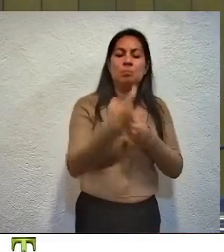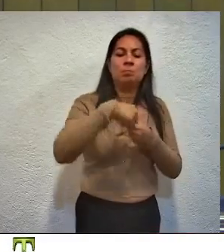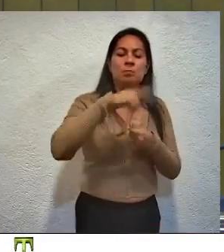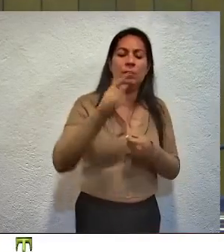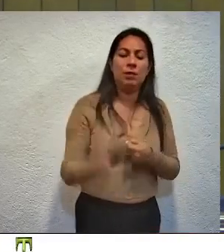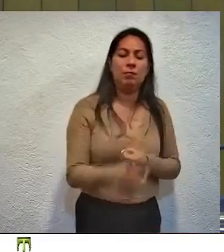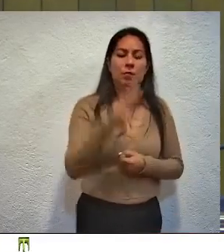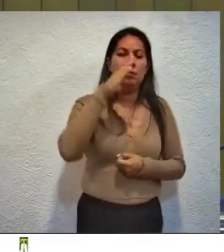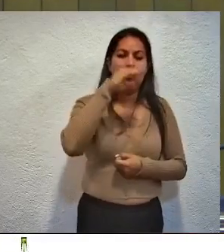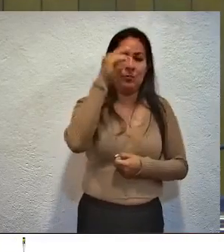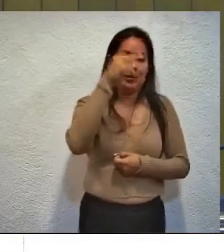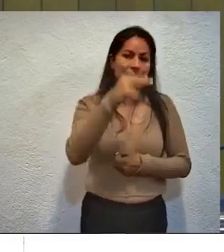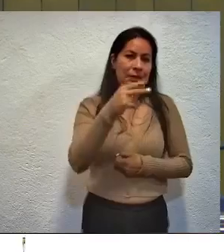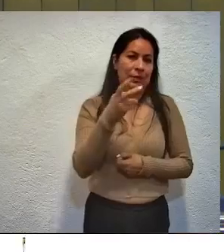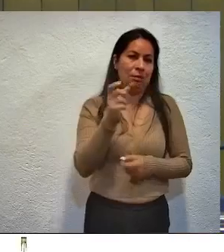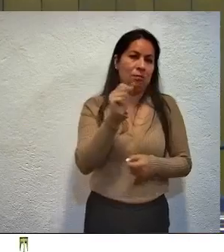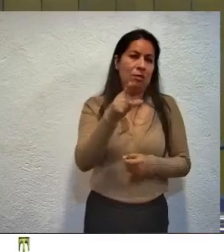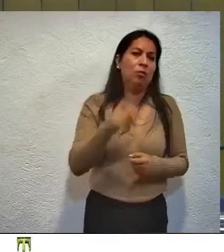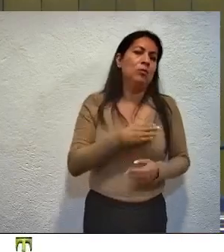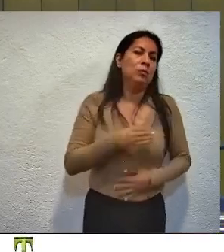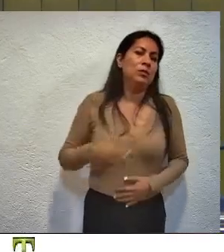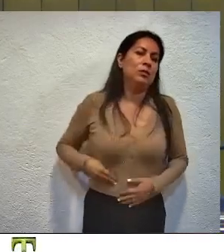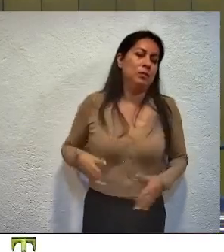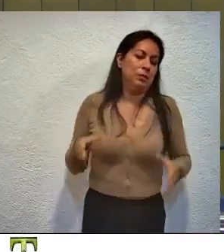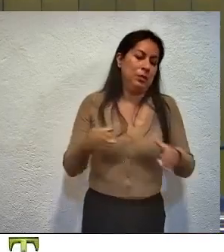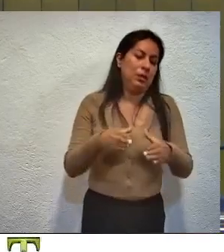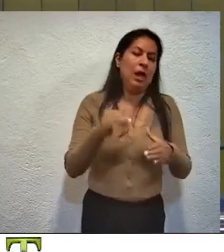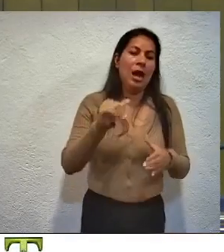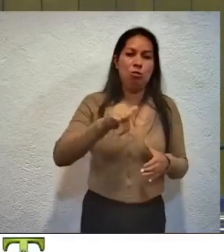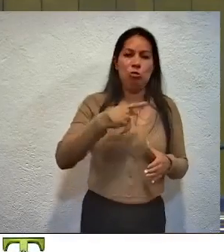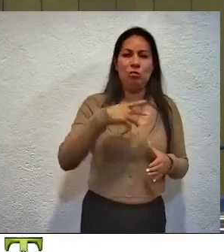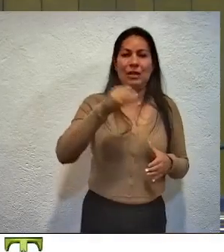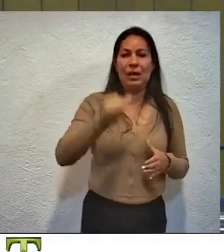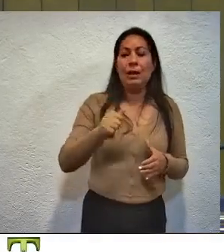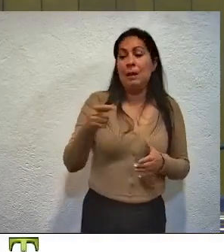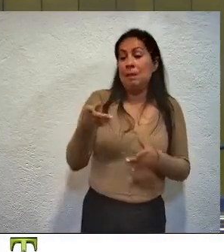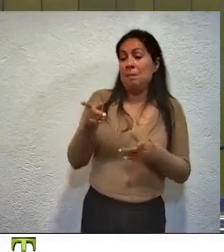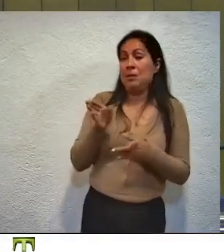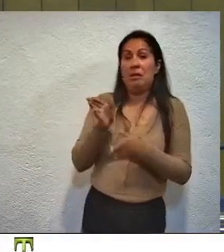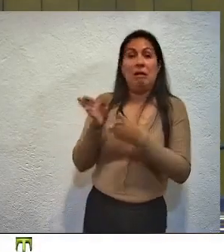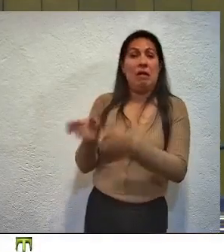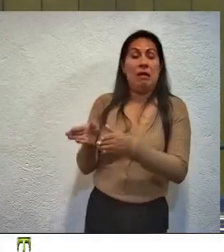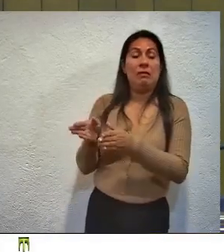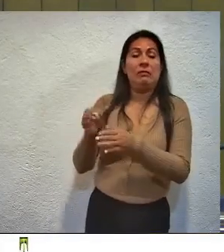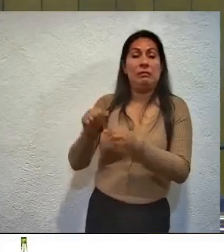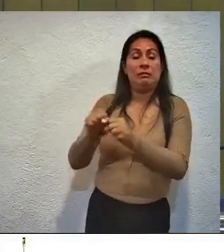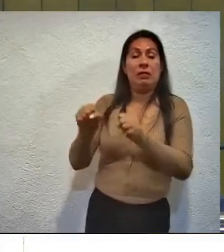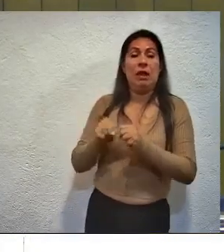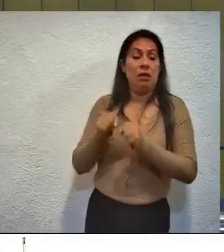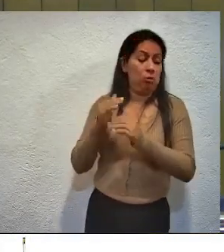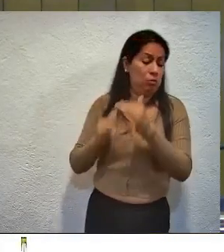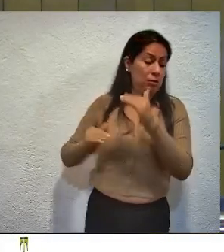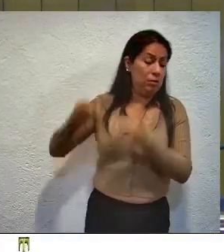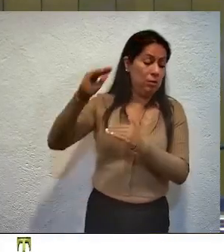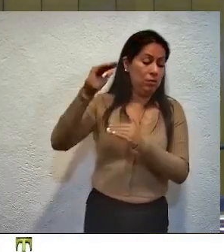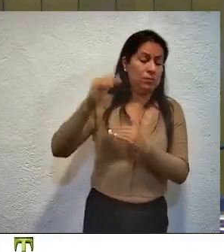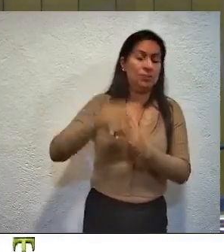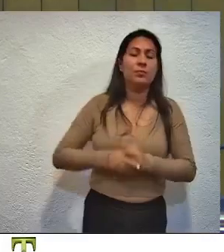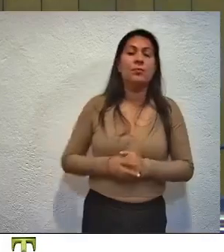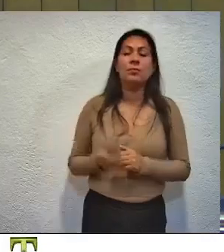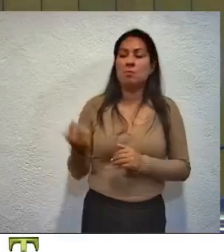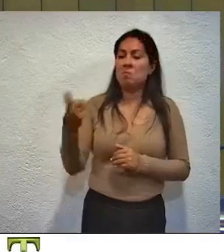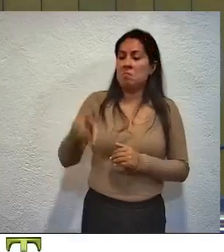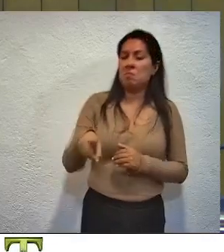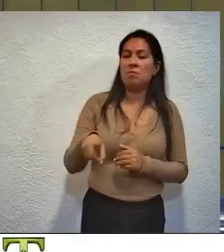pueblo afromexicano al órgano municipal comunitario de Ayutla, mientras que la Sala Superior